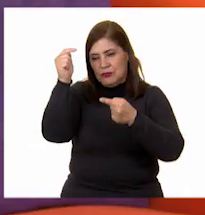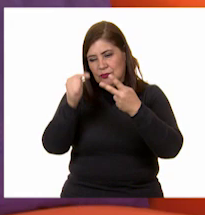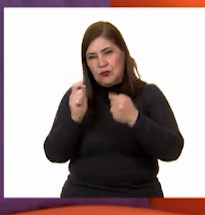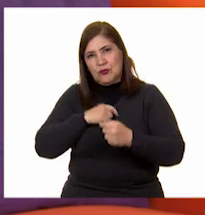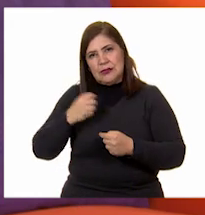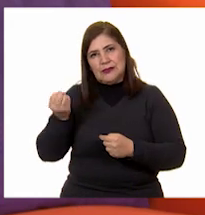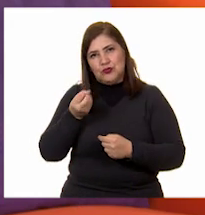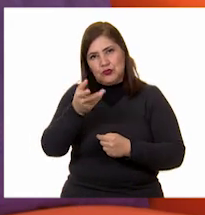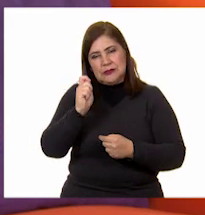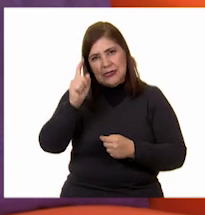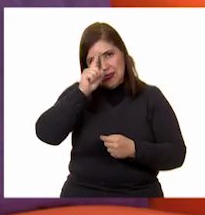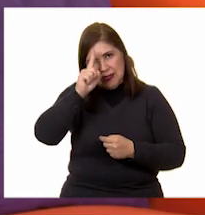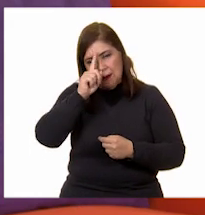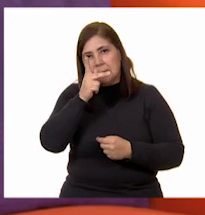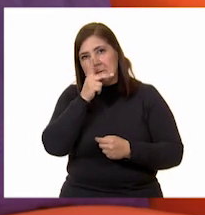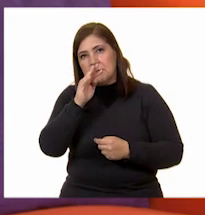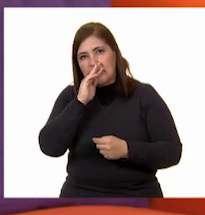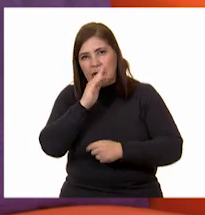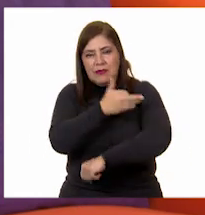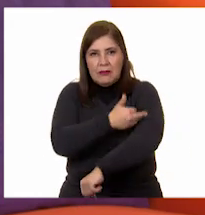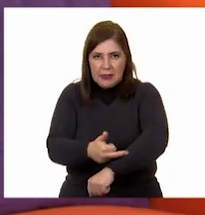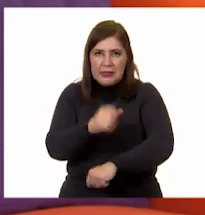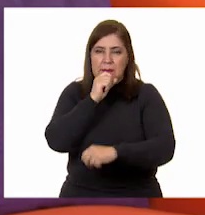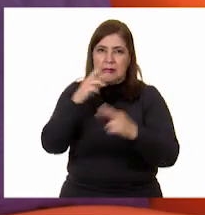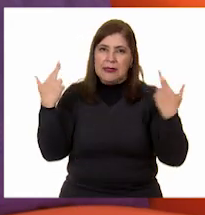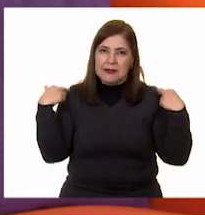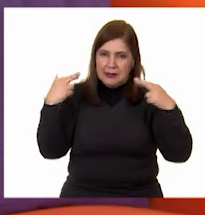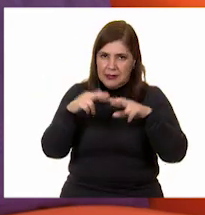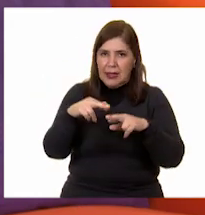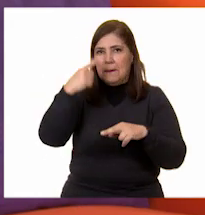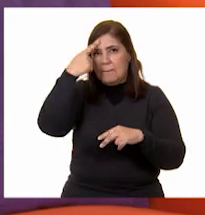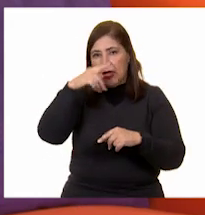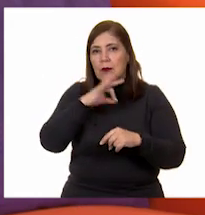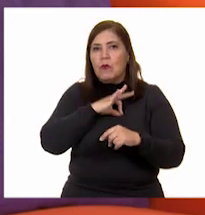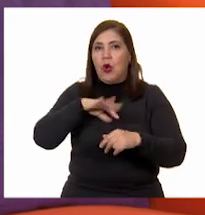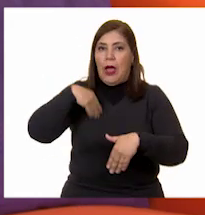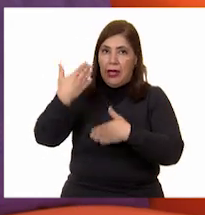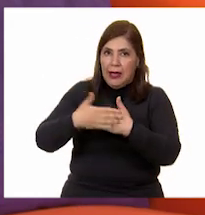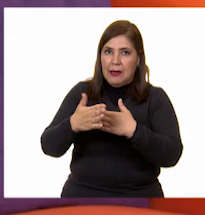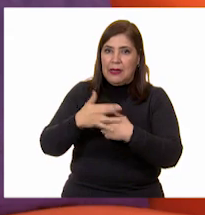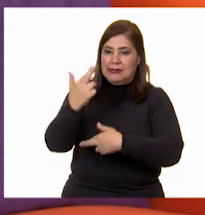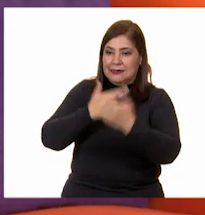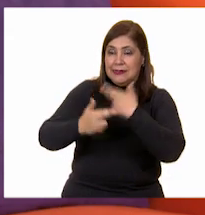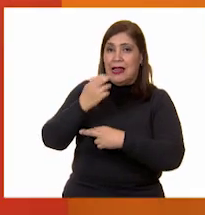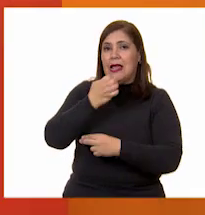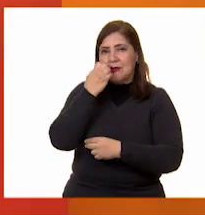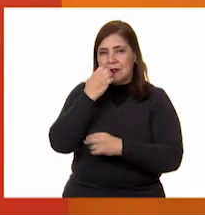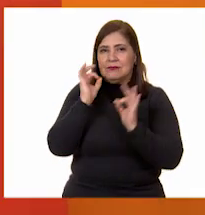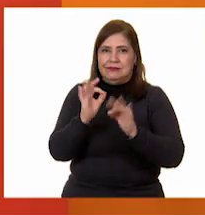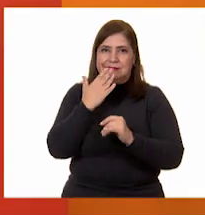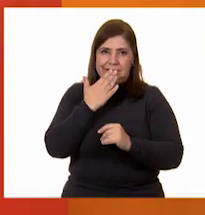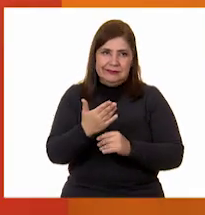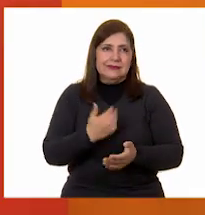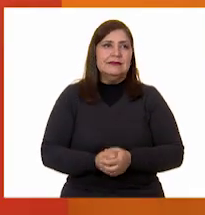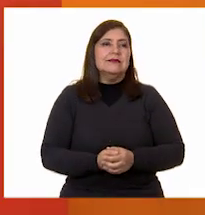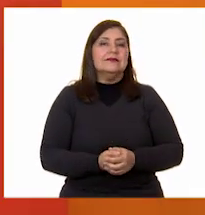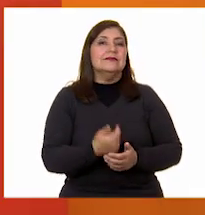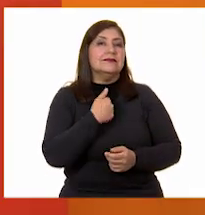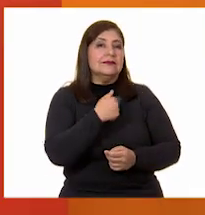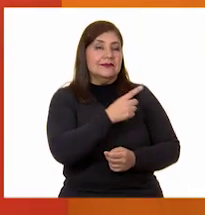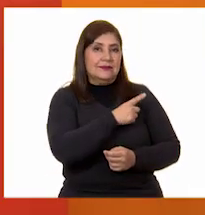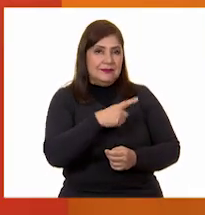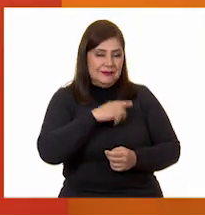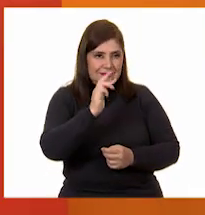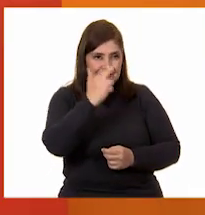a madres y padres de familia y docentes para acompañar un mejor regreso a la vida cotidiana. Les recuerdo que